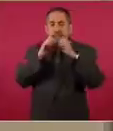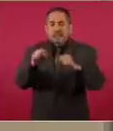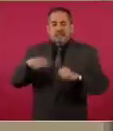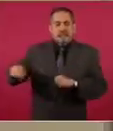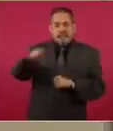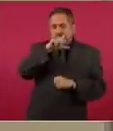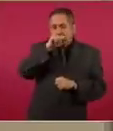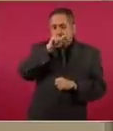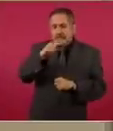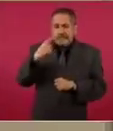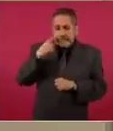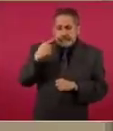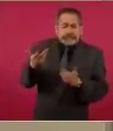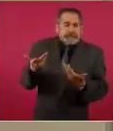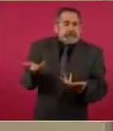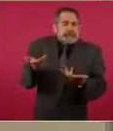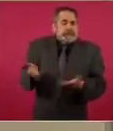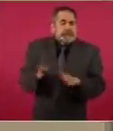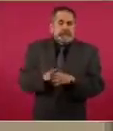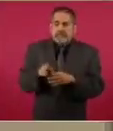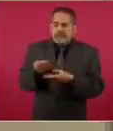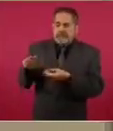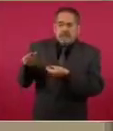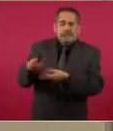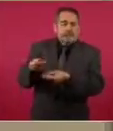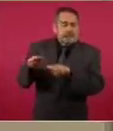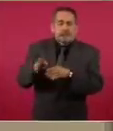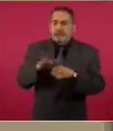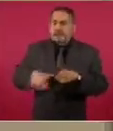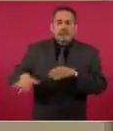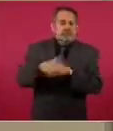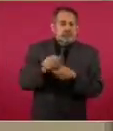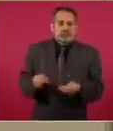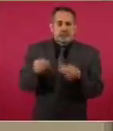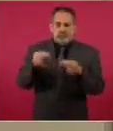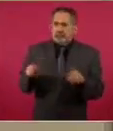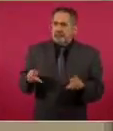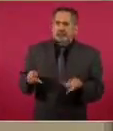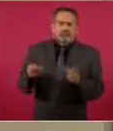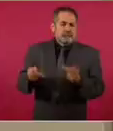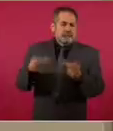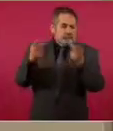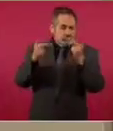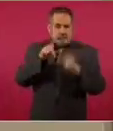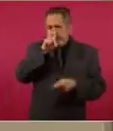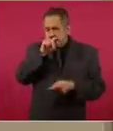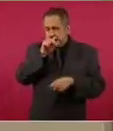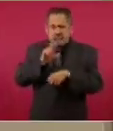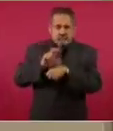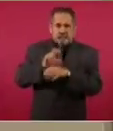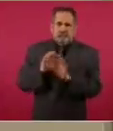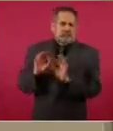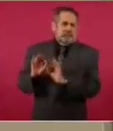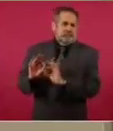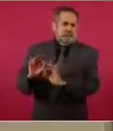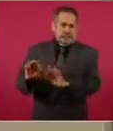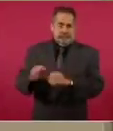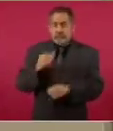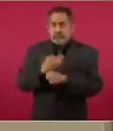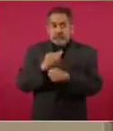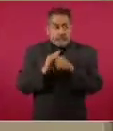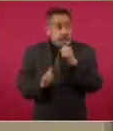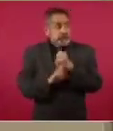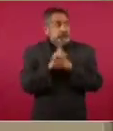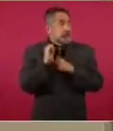continuar abasteciendo de forma regular al mercado nacional, el cual hasta el momento no se ha